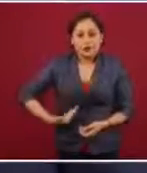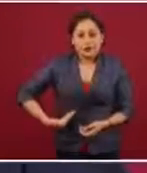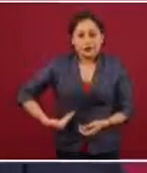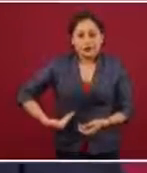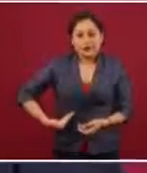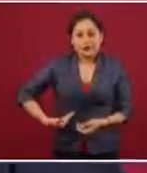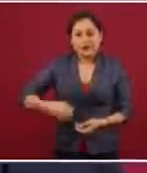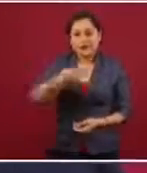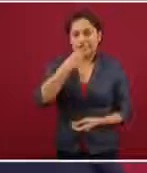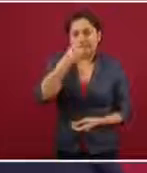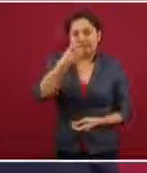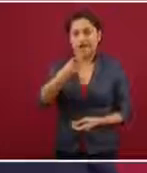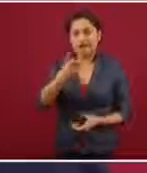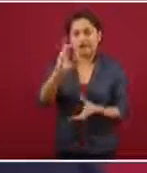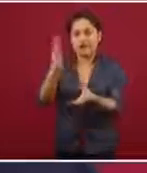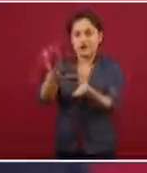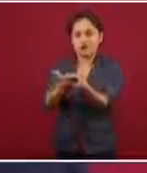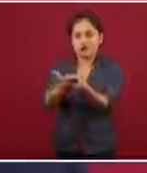esta carpeta